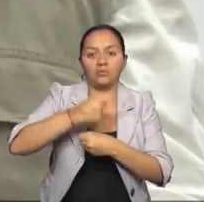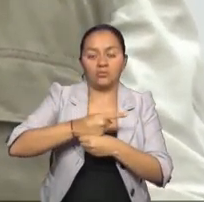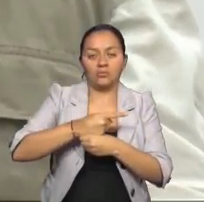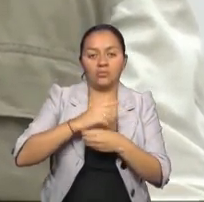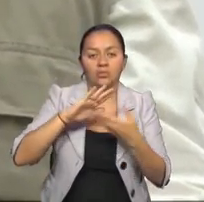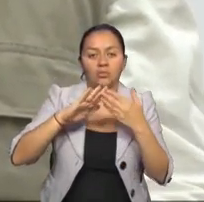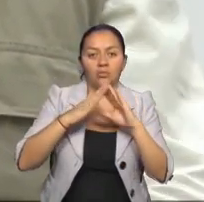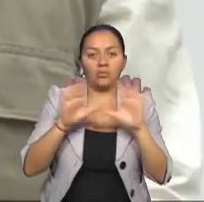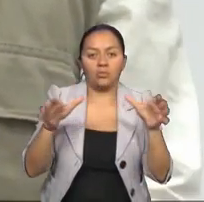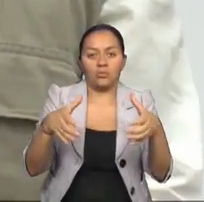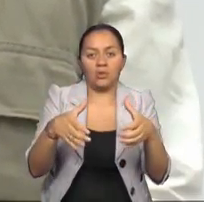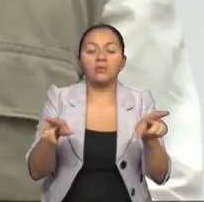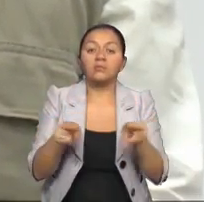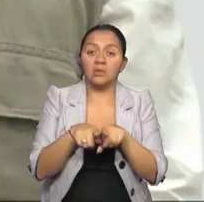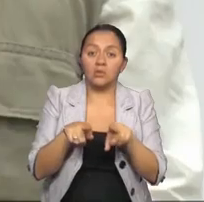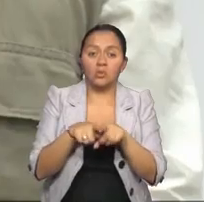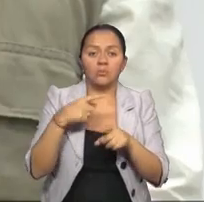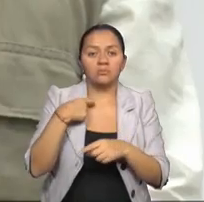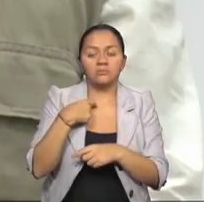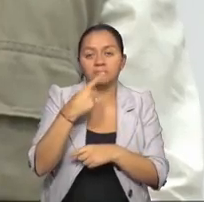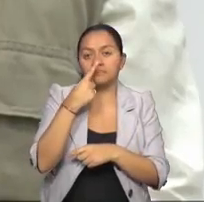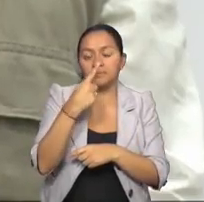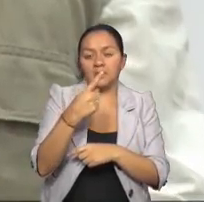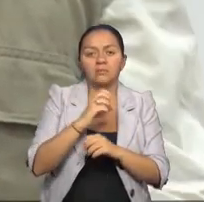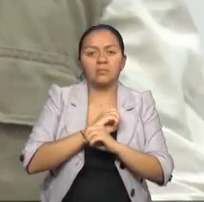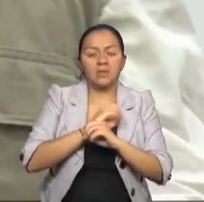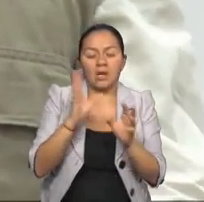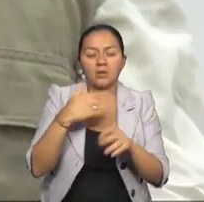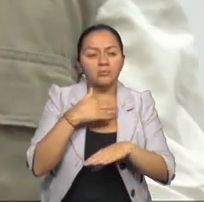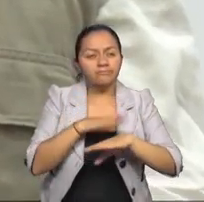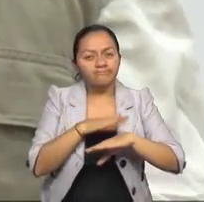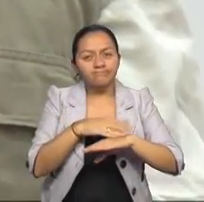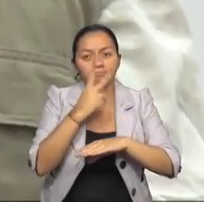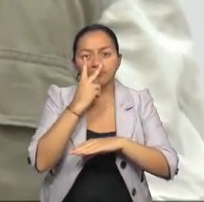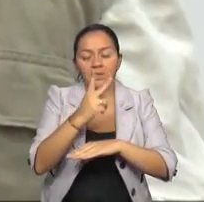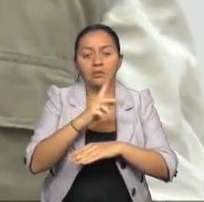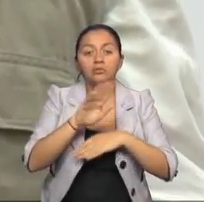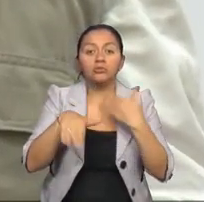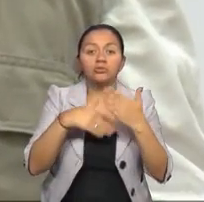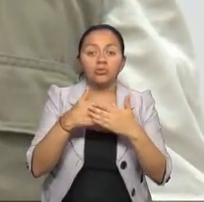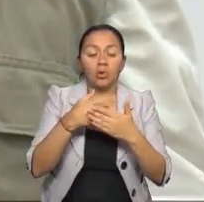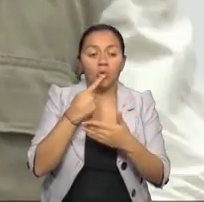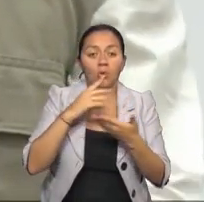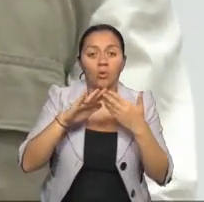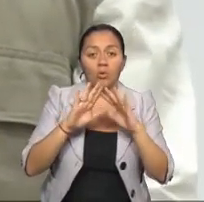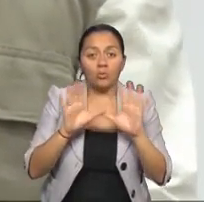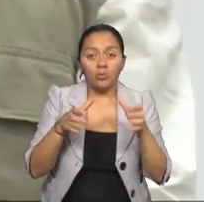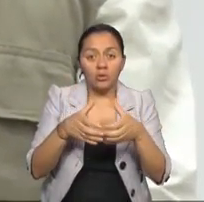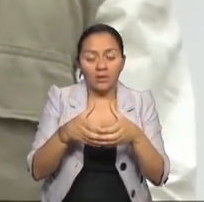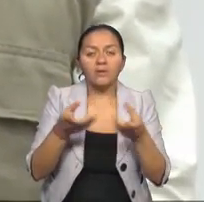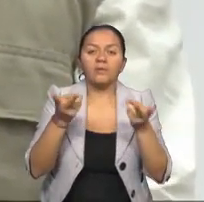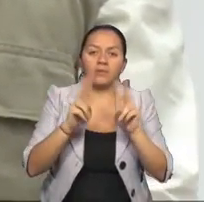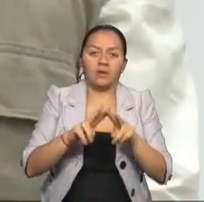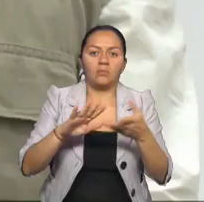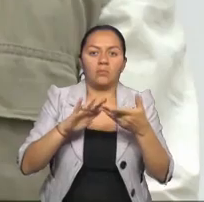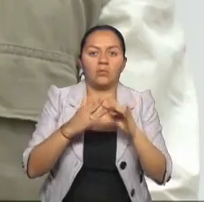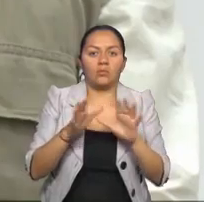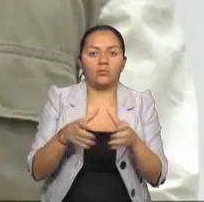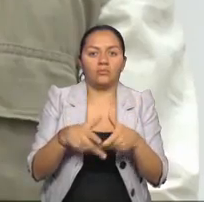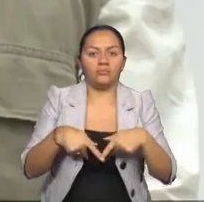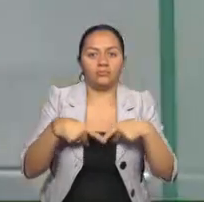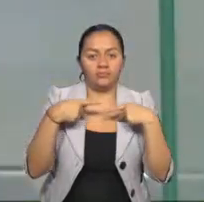algo así javier cómo vivir no solamente vivir en la comunidad sino vivir la comunidad